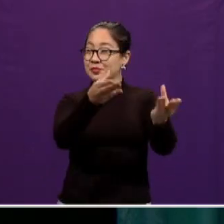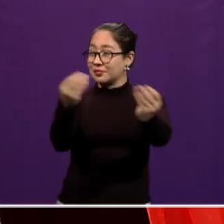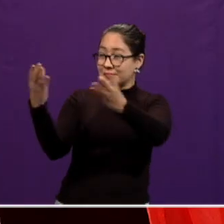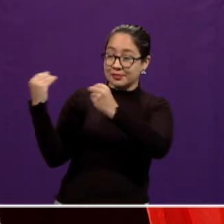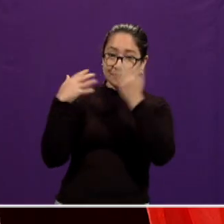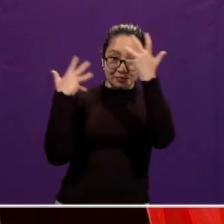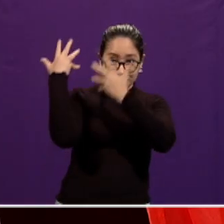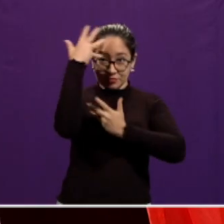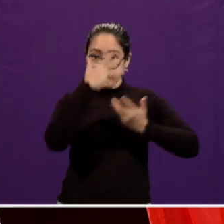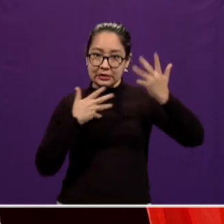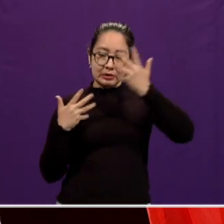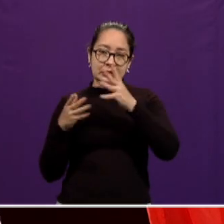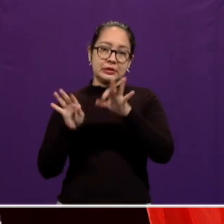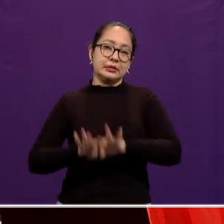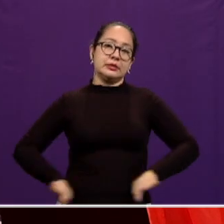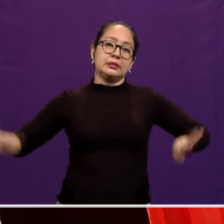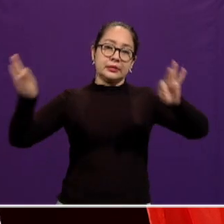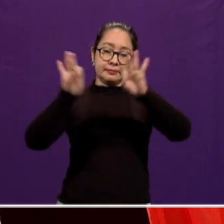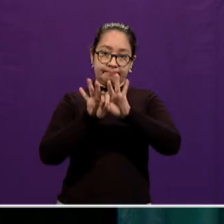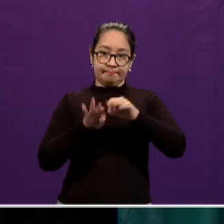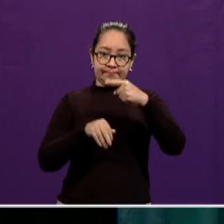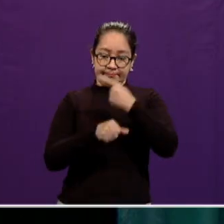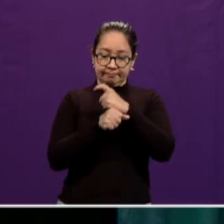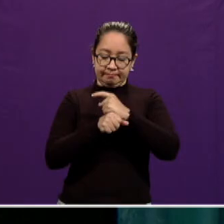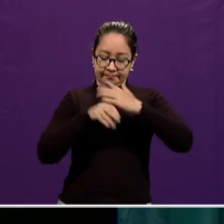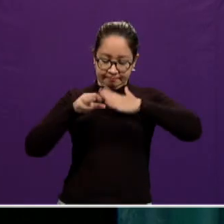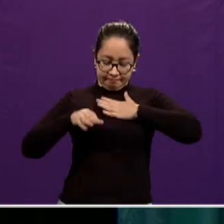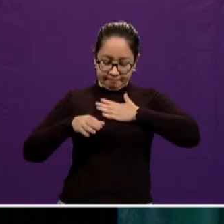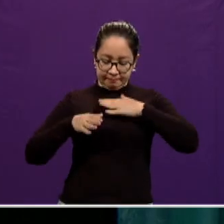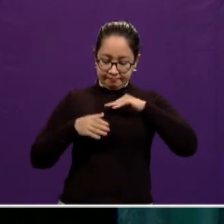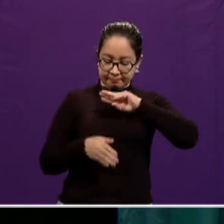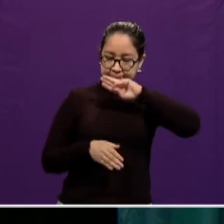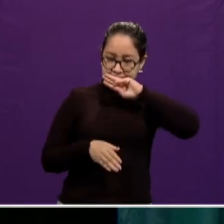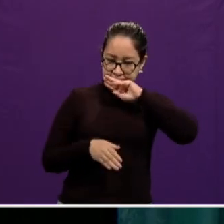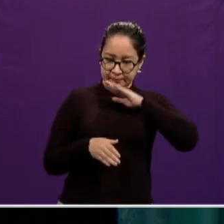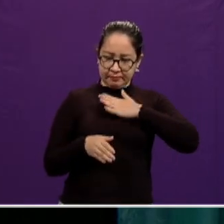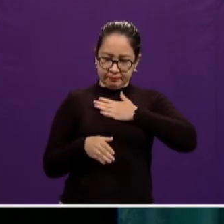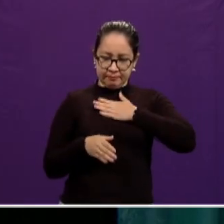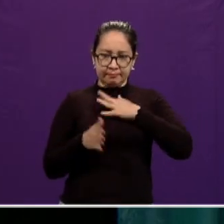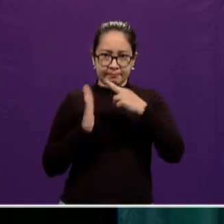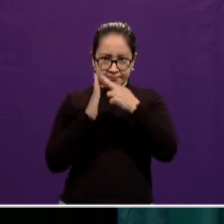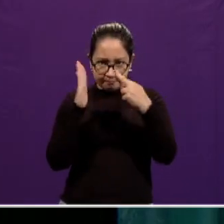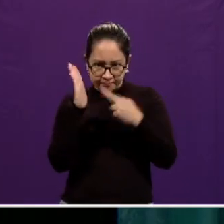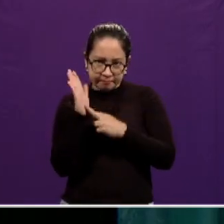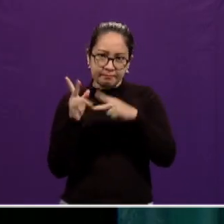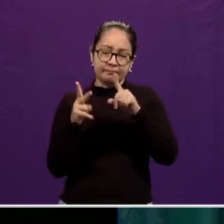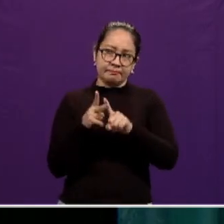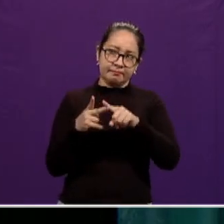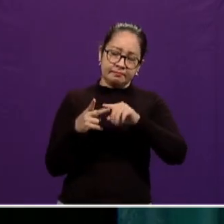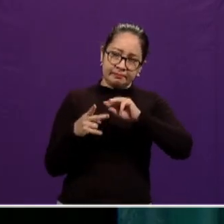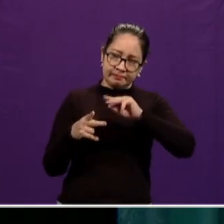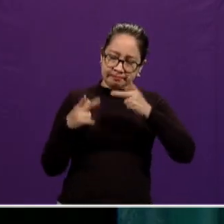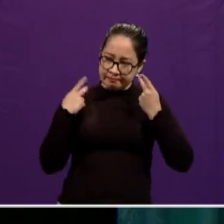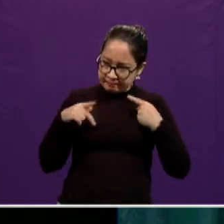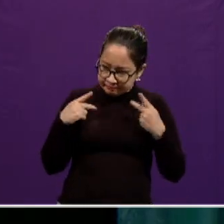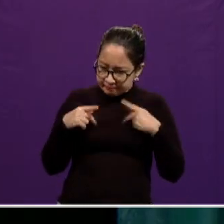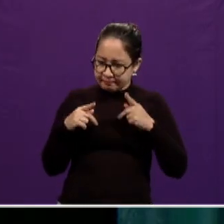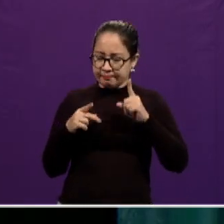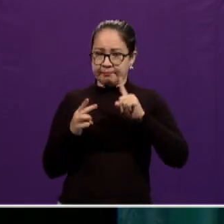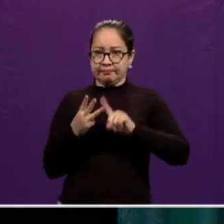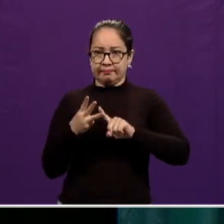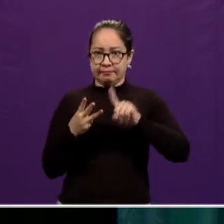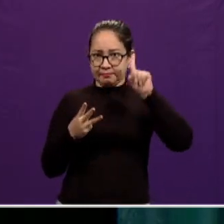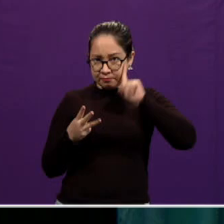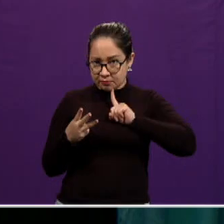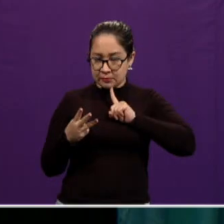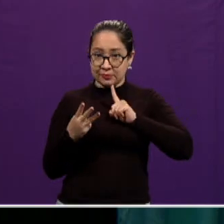Entonces sí es muy importante establecer primero mis propios límites como mamá, como mujer, como persona, para podérselos enseñar a mi hijo,